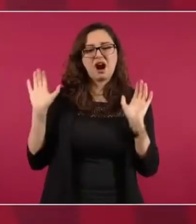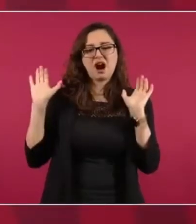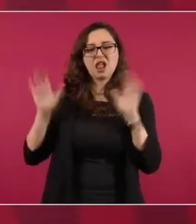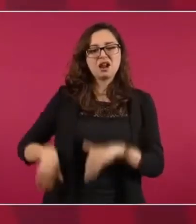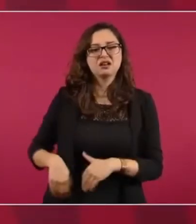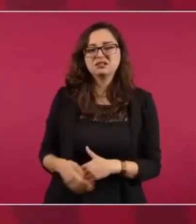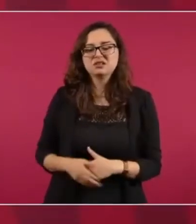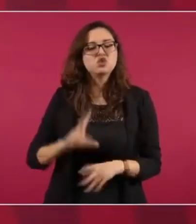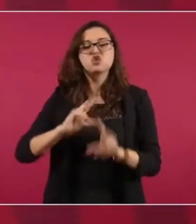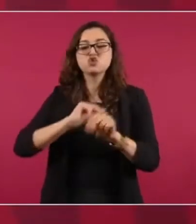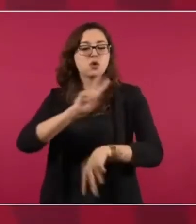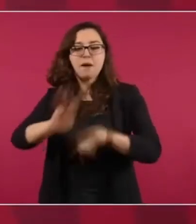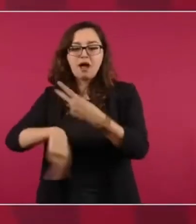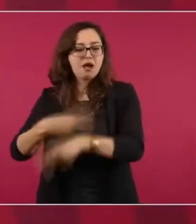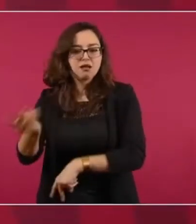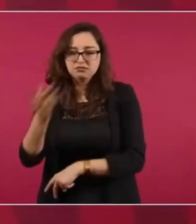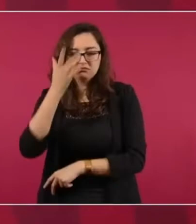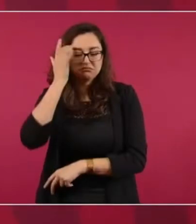sino